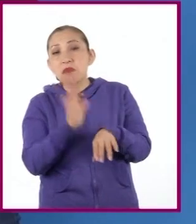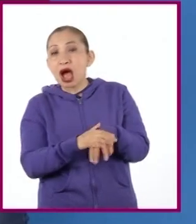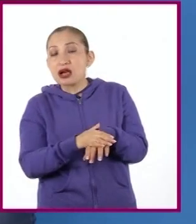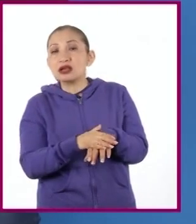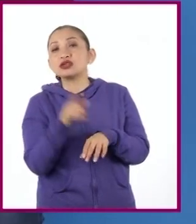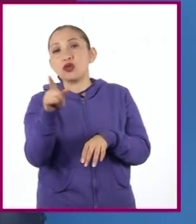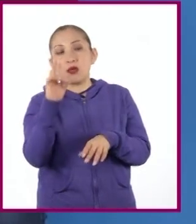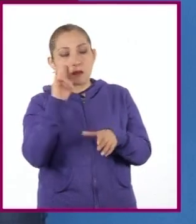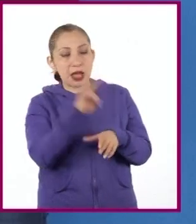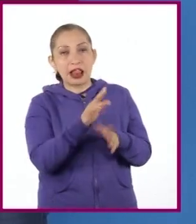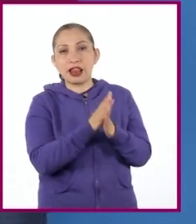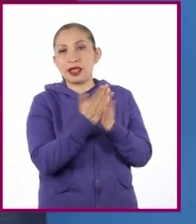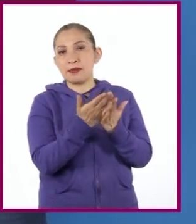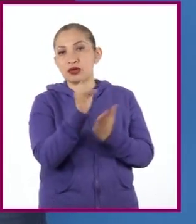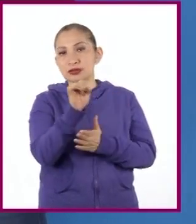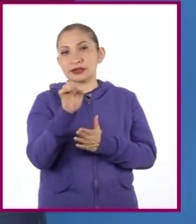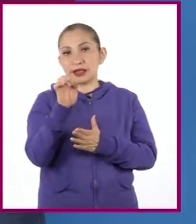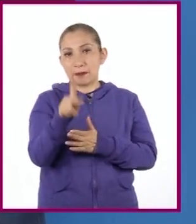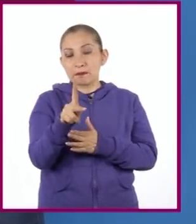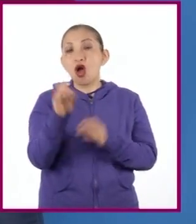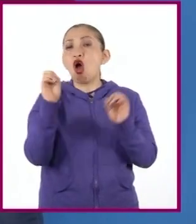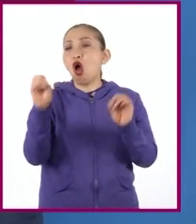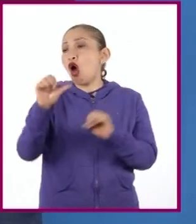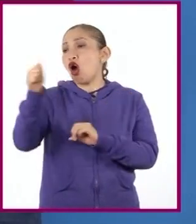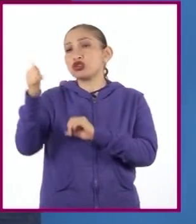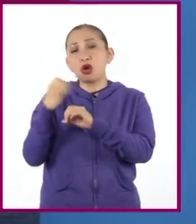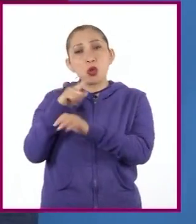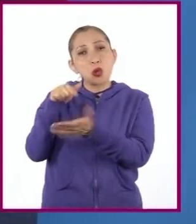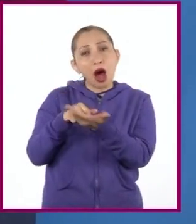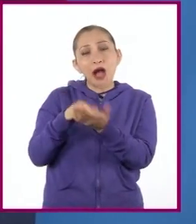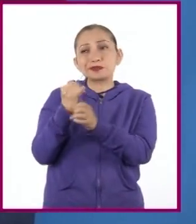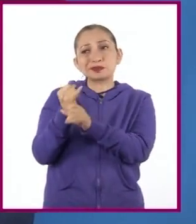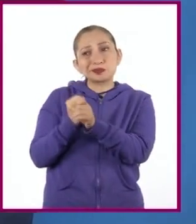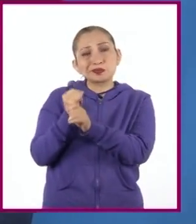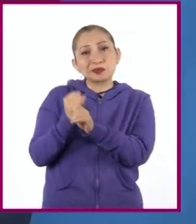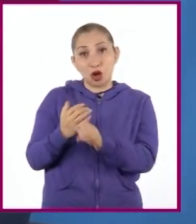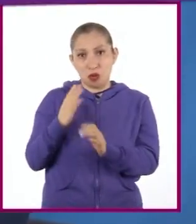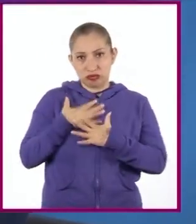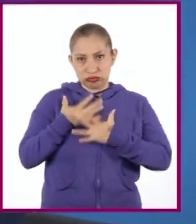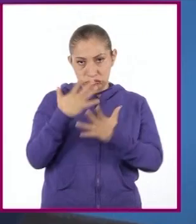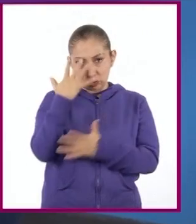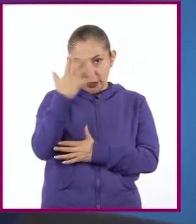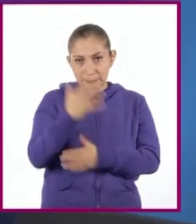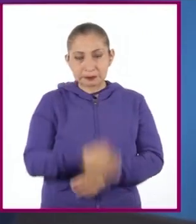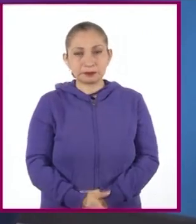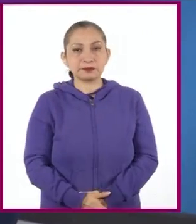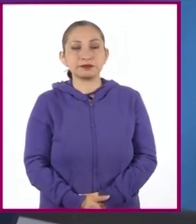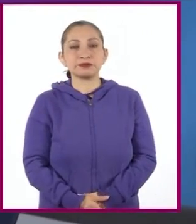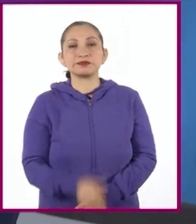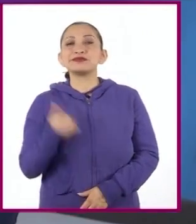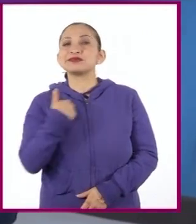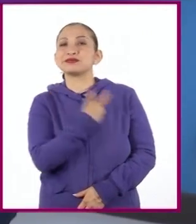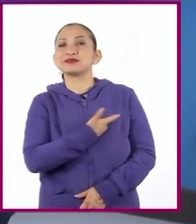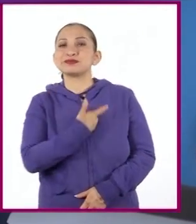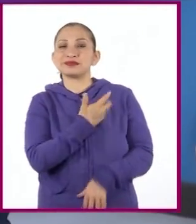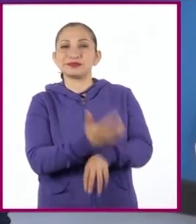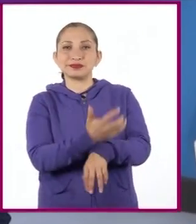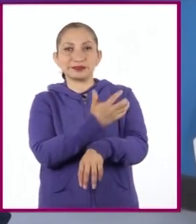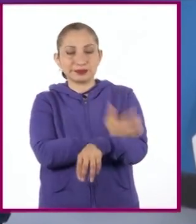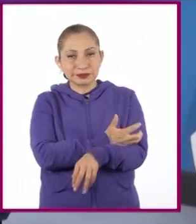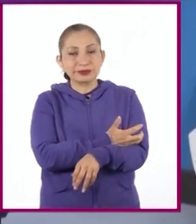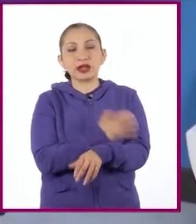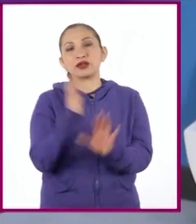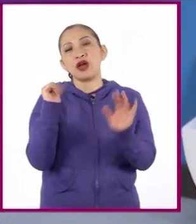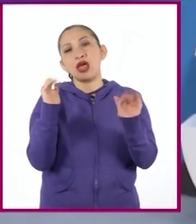más, consulten su libro de texto o fuentes de información confiables. Me dio gusto acompañarlos.